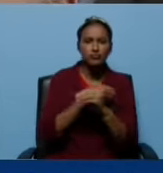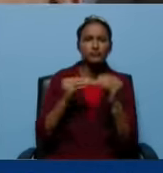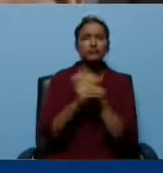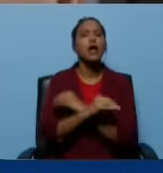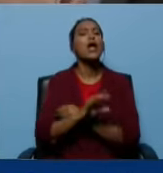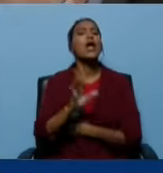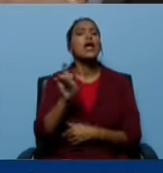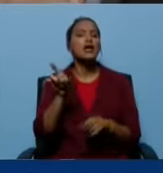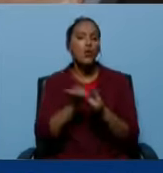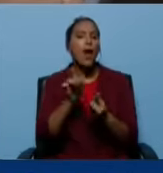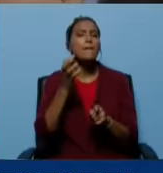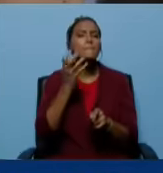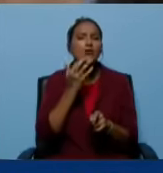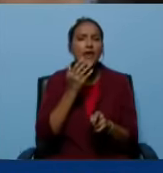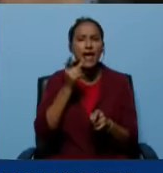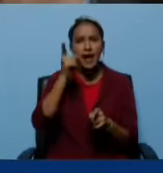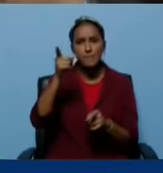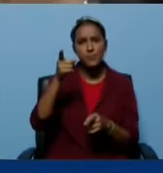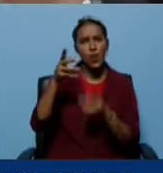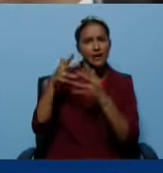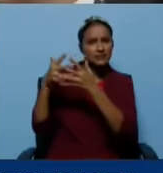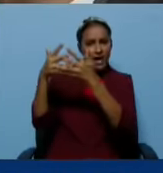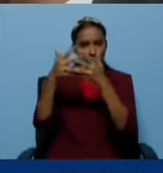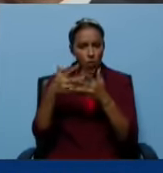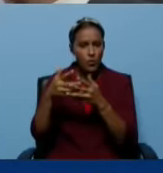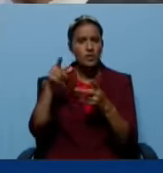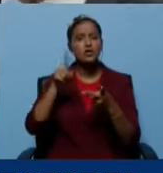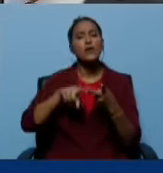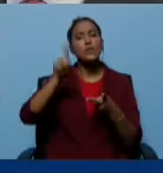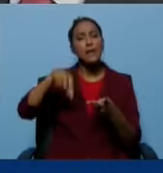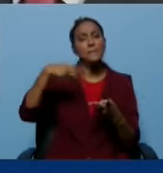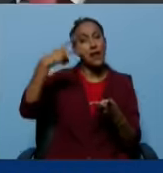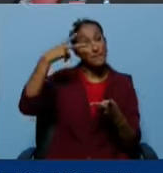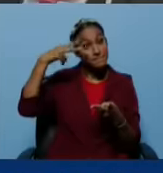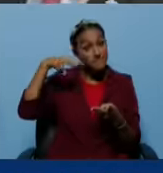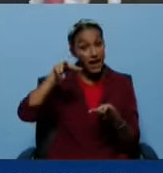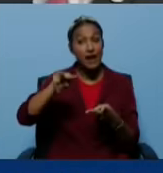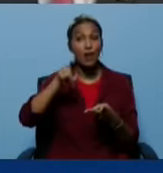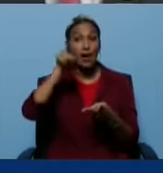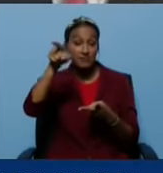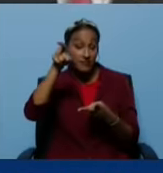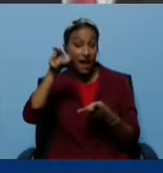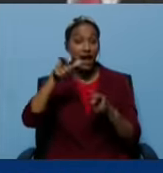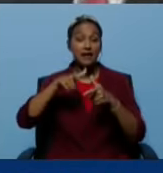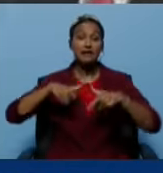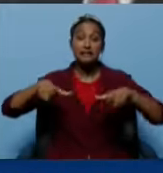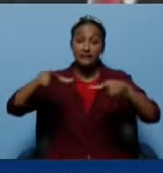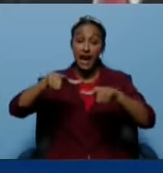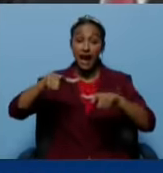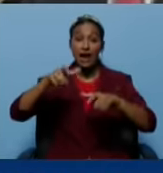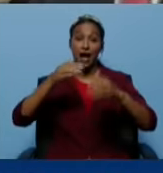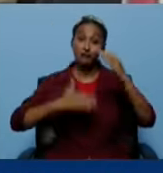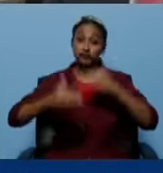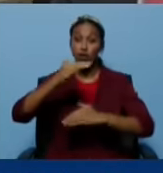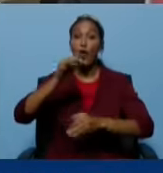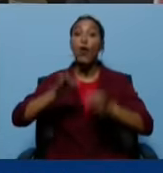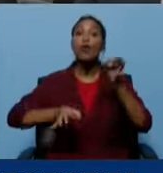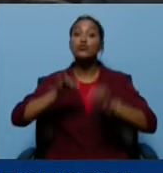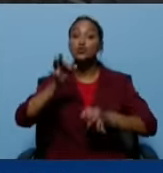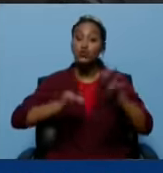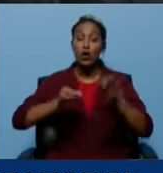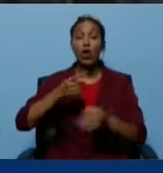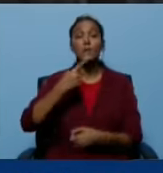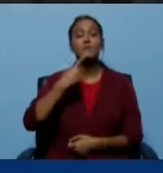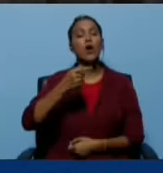Unidos mexicanos, cuya Sala Superior del Tribunal Electoral del Poder Judicial de la Federación emitió